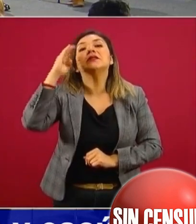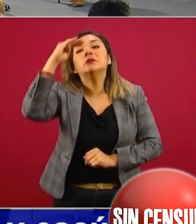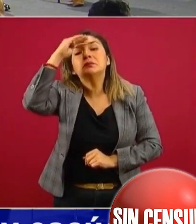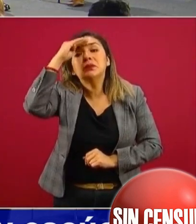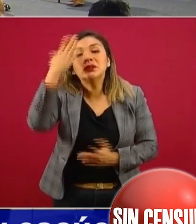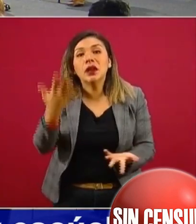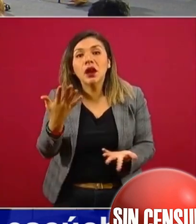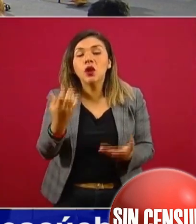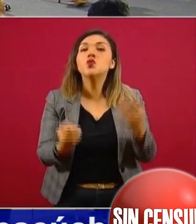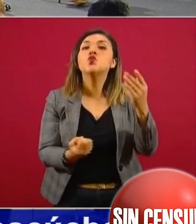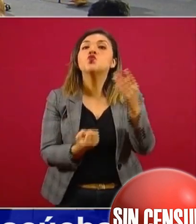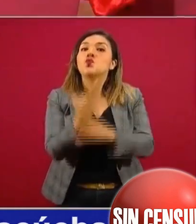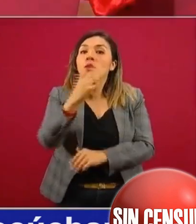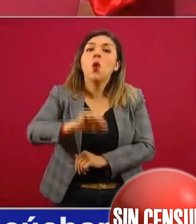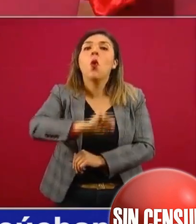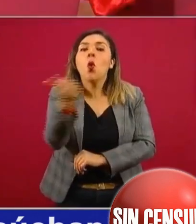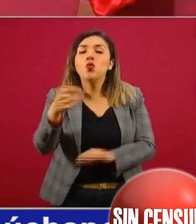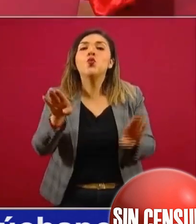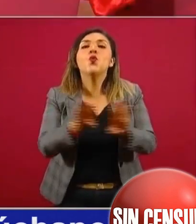en un modelo alternativo.